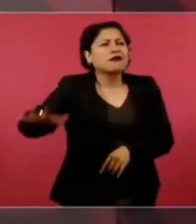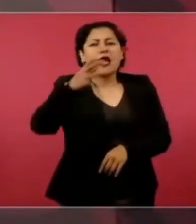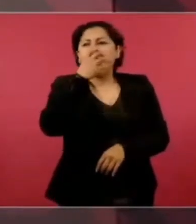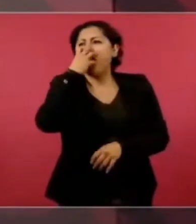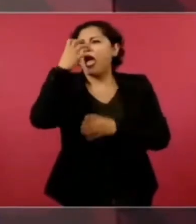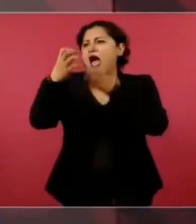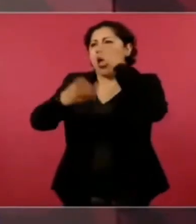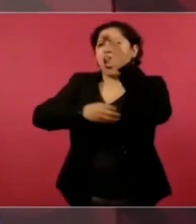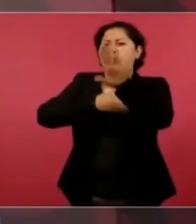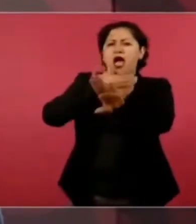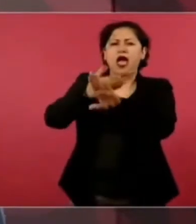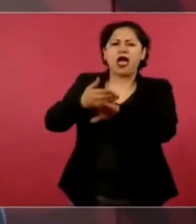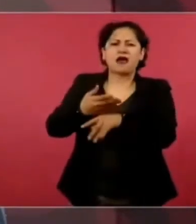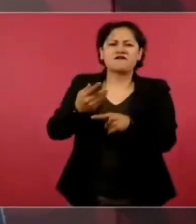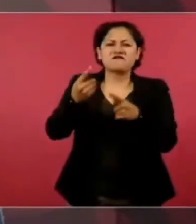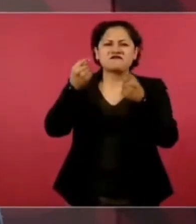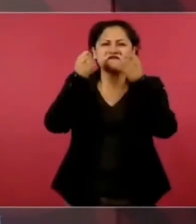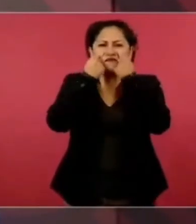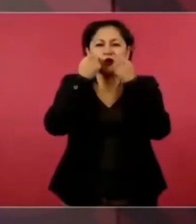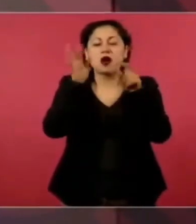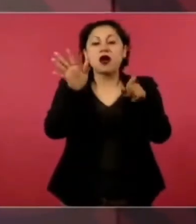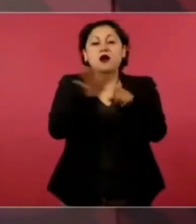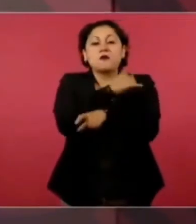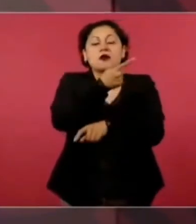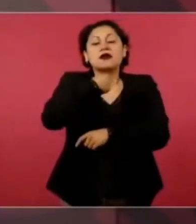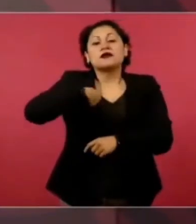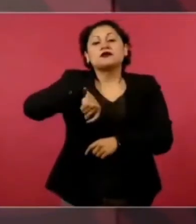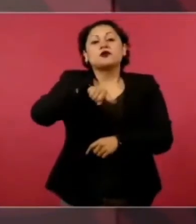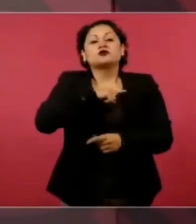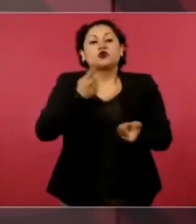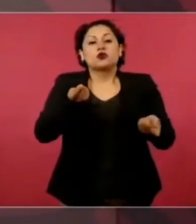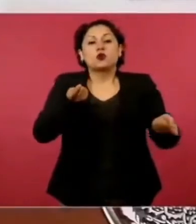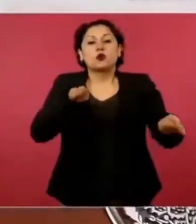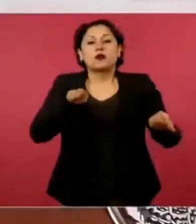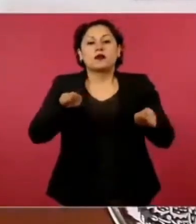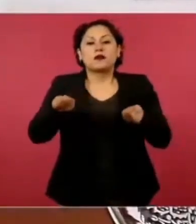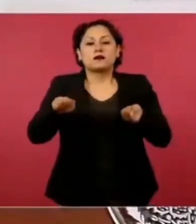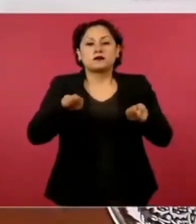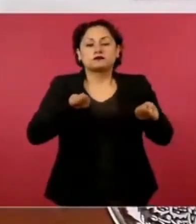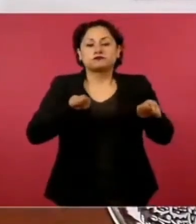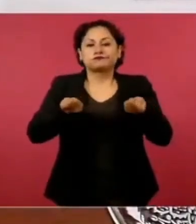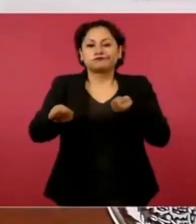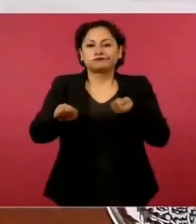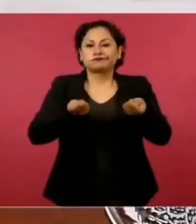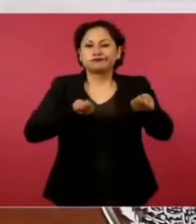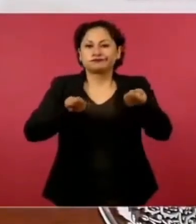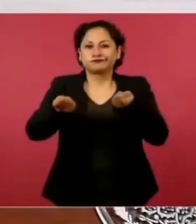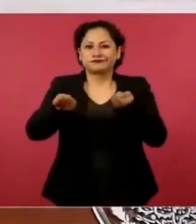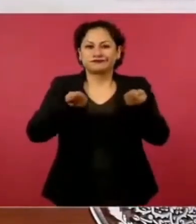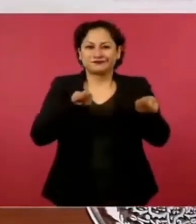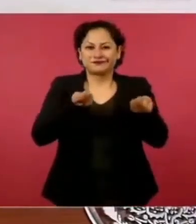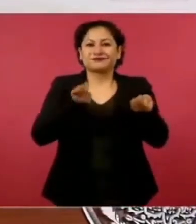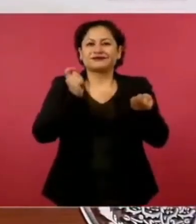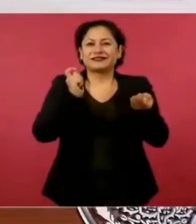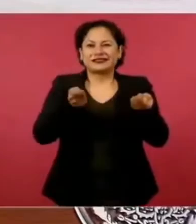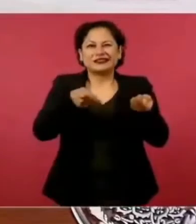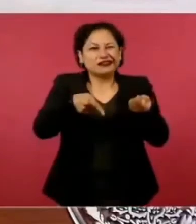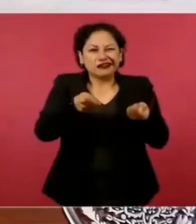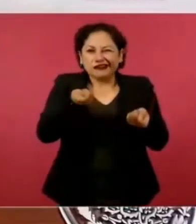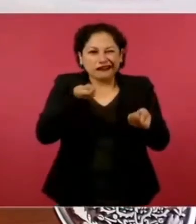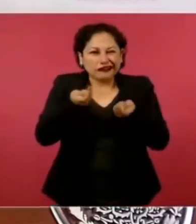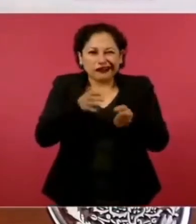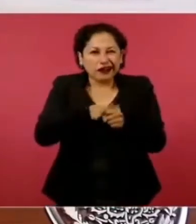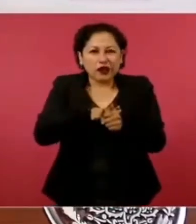o tenemos el control de los principales periódicos de